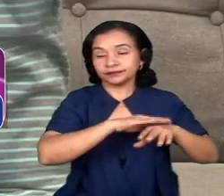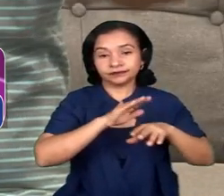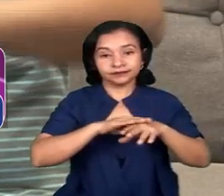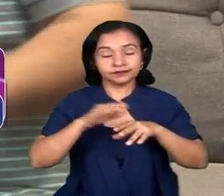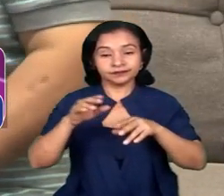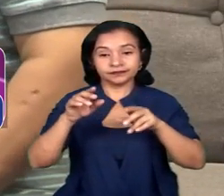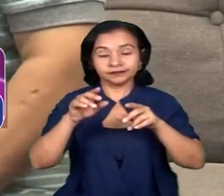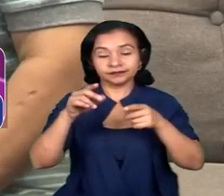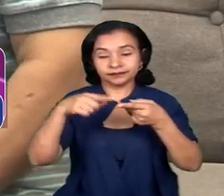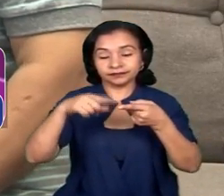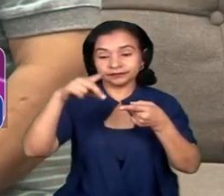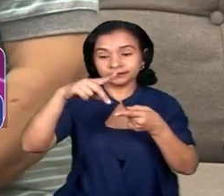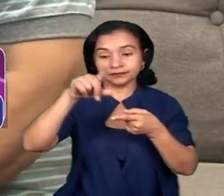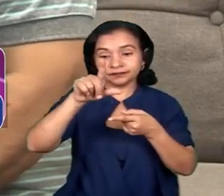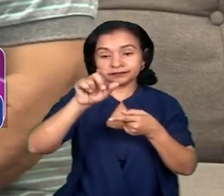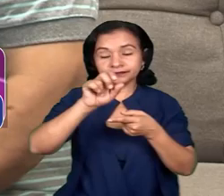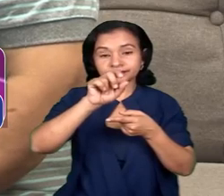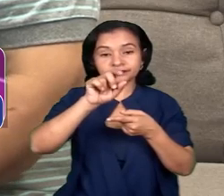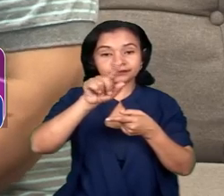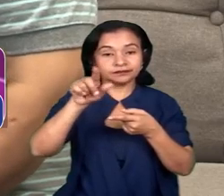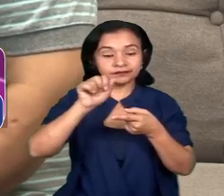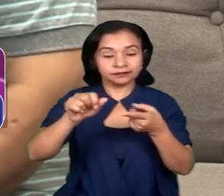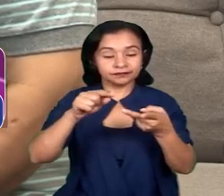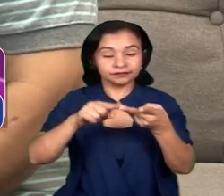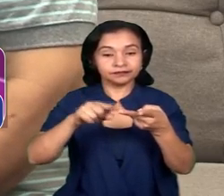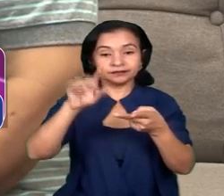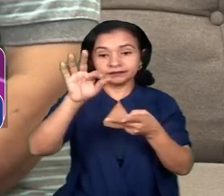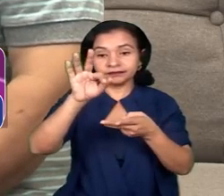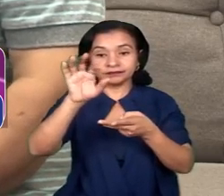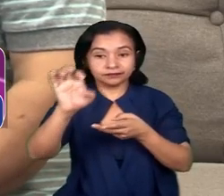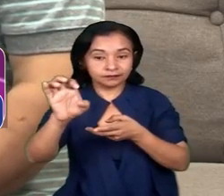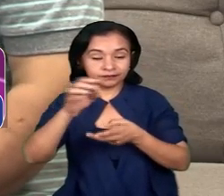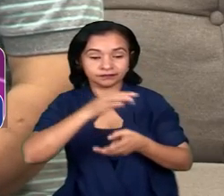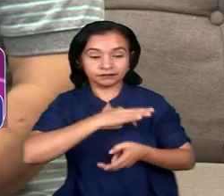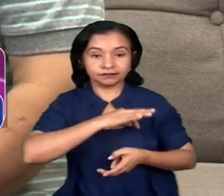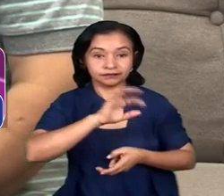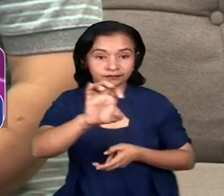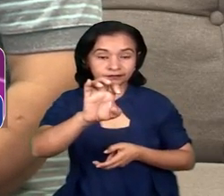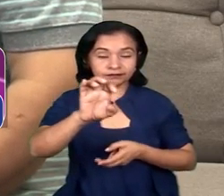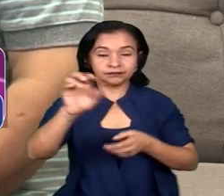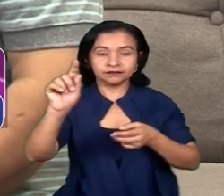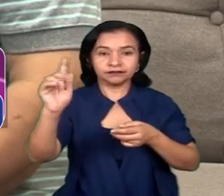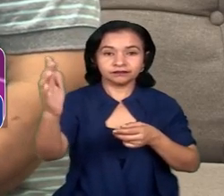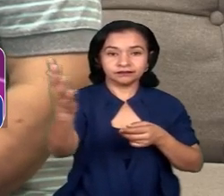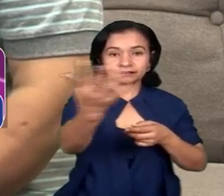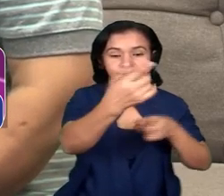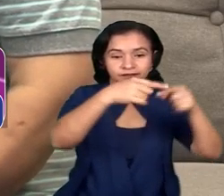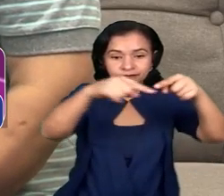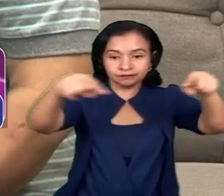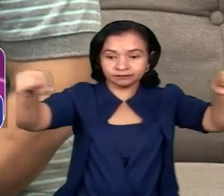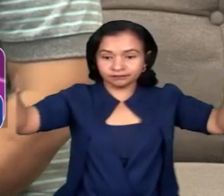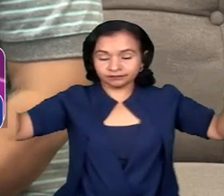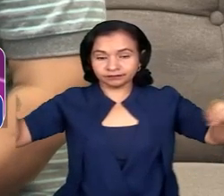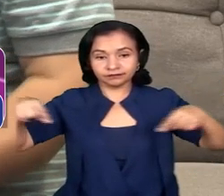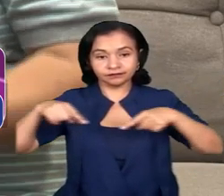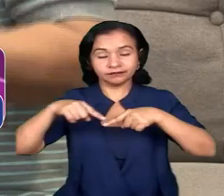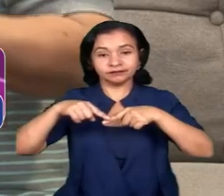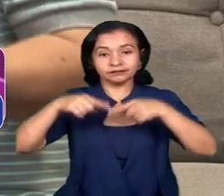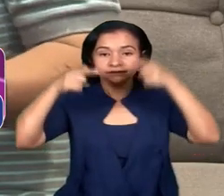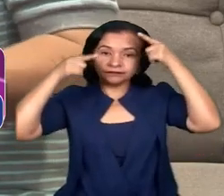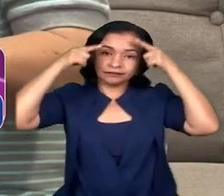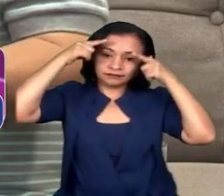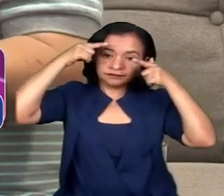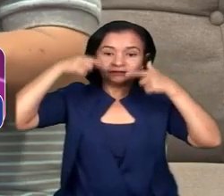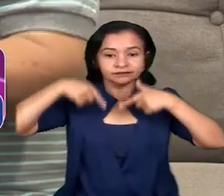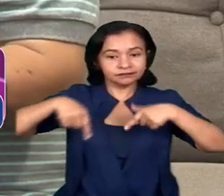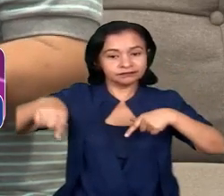estar en la plaza esta de la Fe, todo lo que es El Salvador Allende y lo que es la Avenida Bolívar. Vamos a